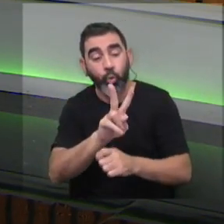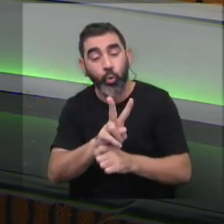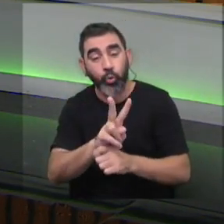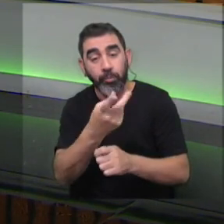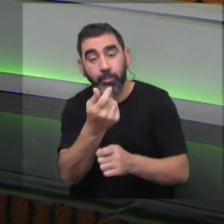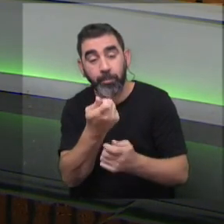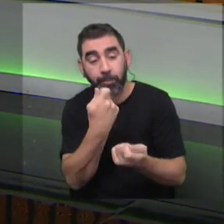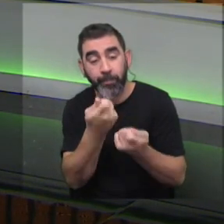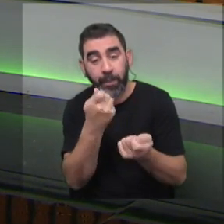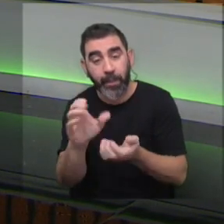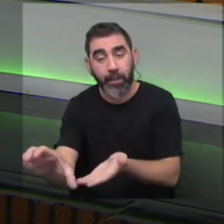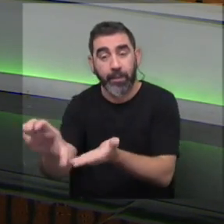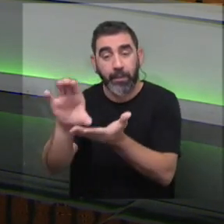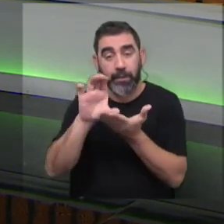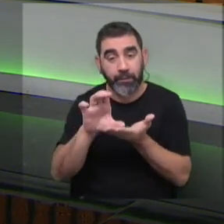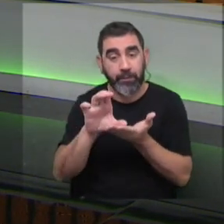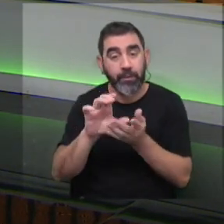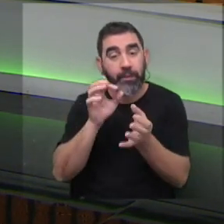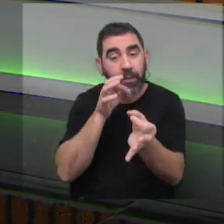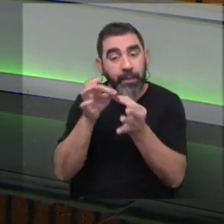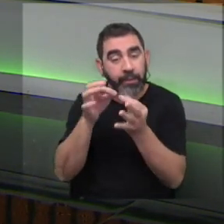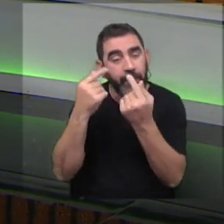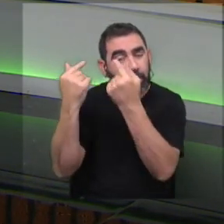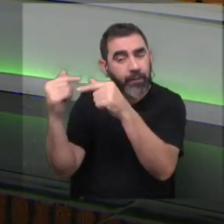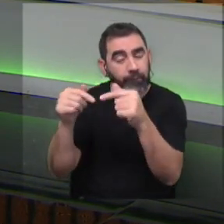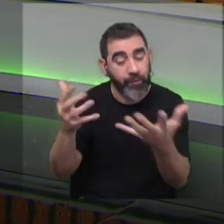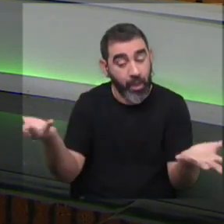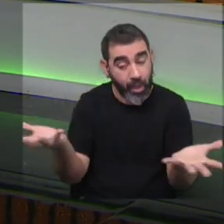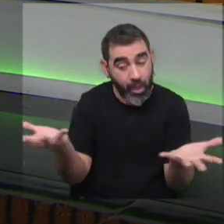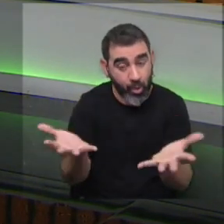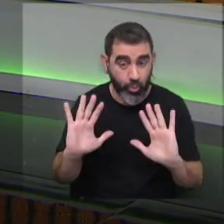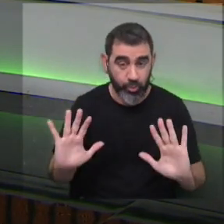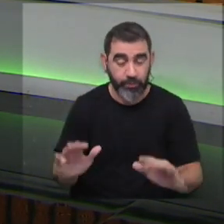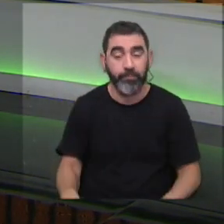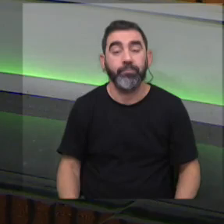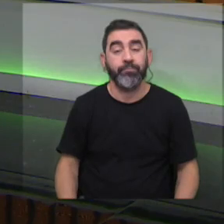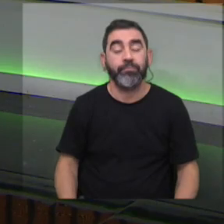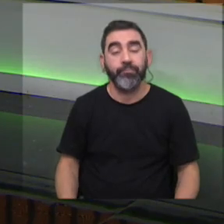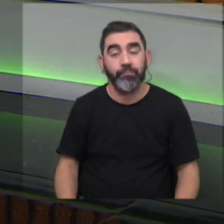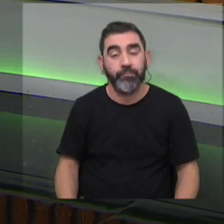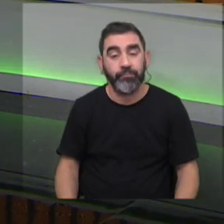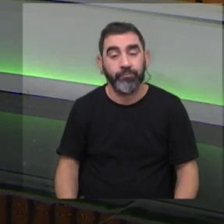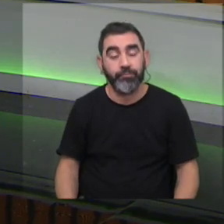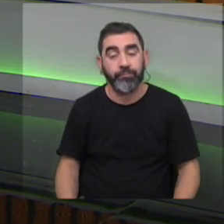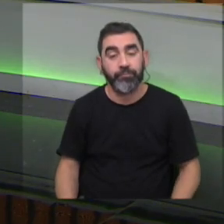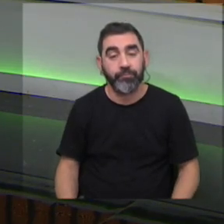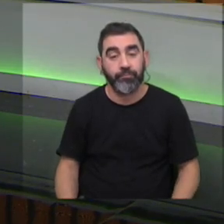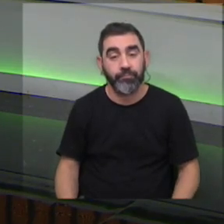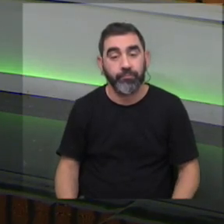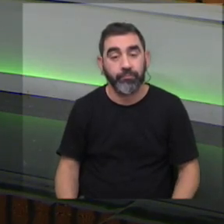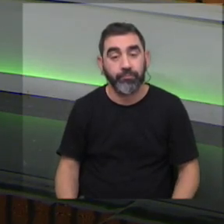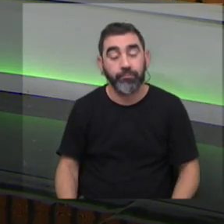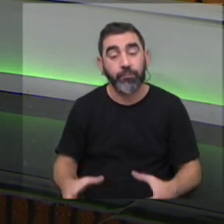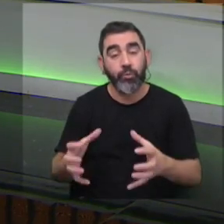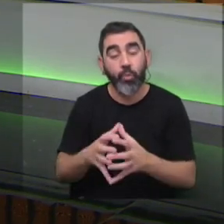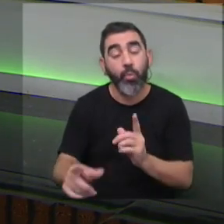recursos que reciba la mutualista y con una estrategia diferente a la que están aplicando las actuales autoridades este movimiento